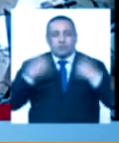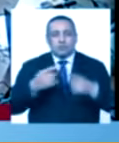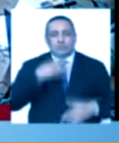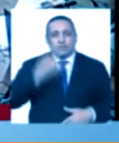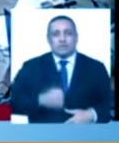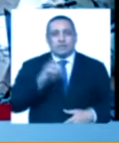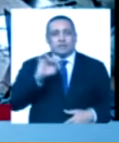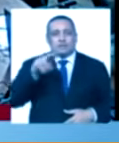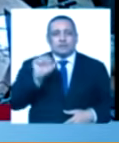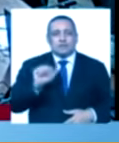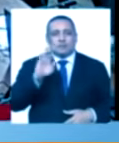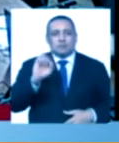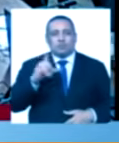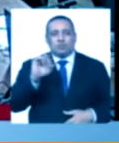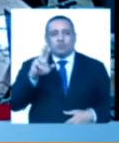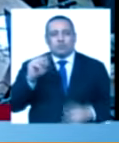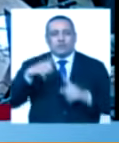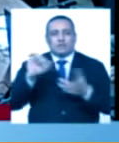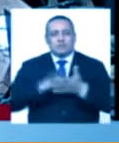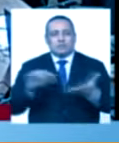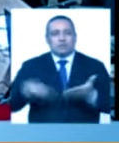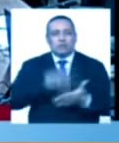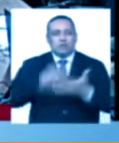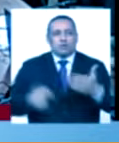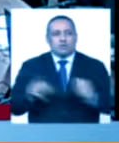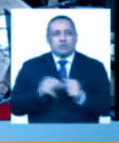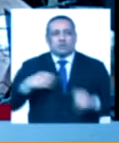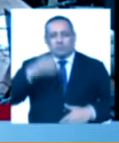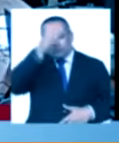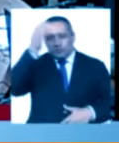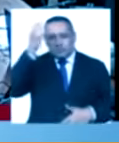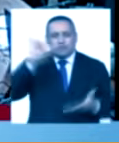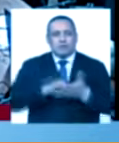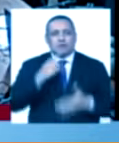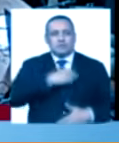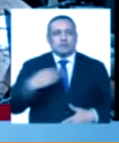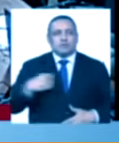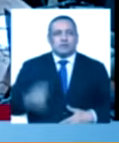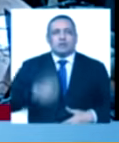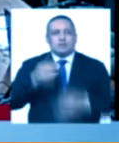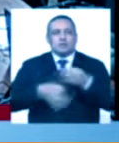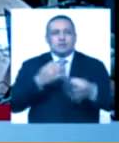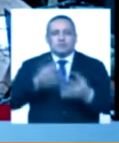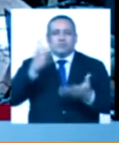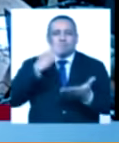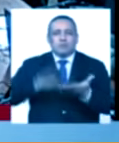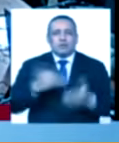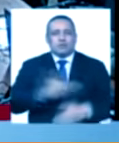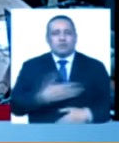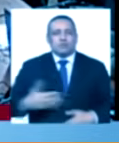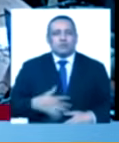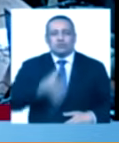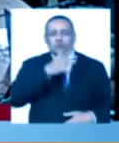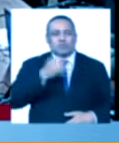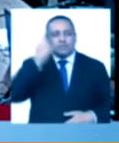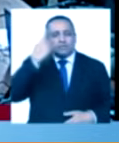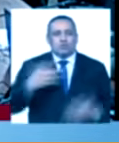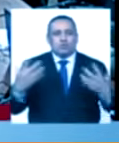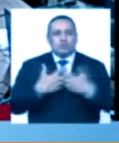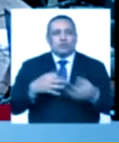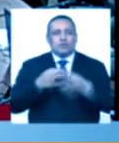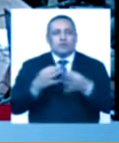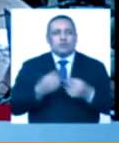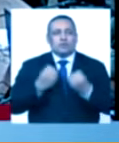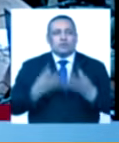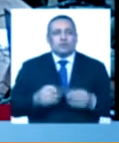la señora Dina Boluarte, siempre ha despotricado del gobierno de Pedro Castillo, inclusive el señor Premier Otárola siempre despotrican del gobierno, entonces no hay coherencia ahí con lo que se menciona,